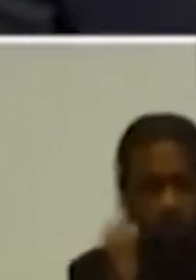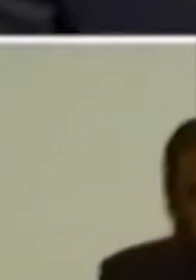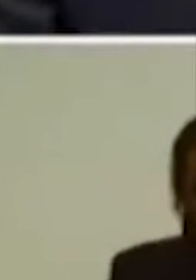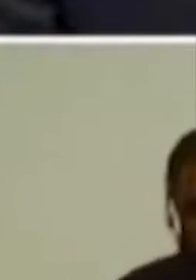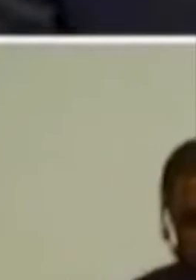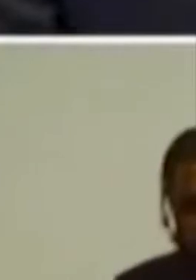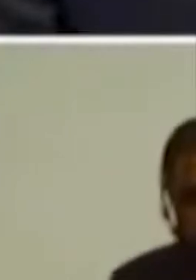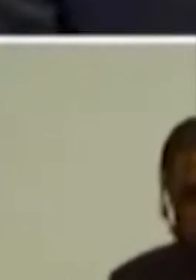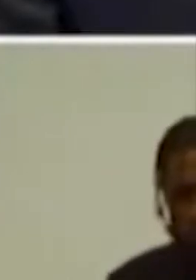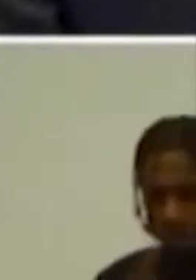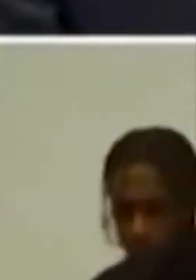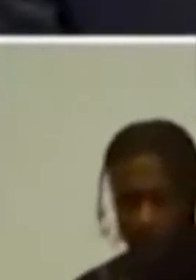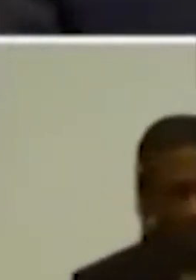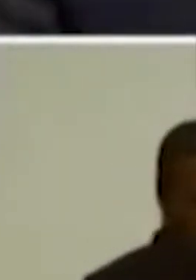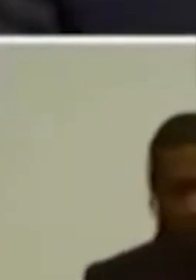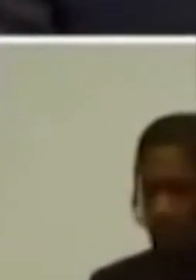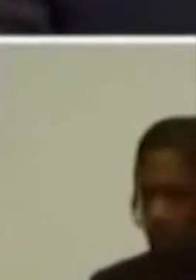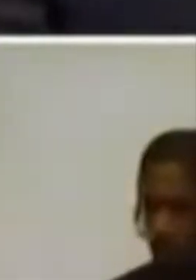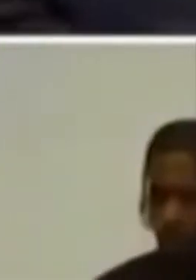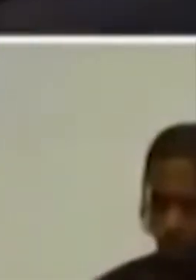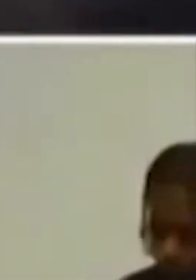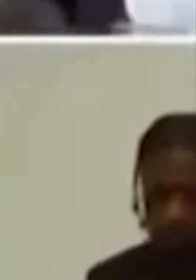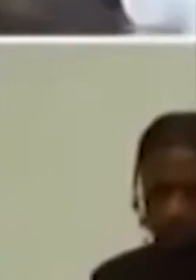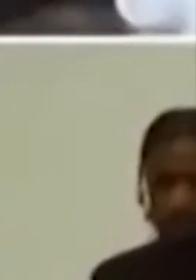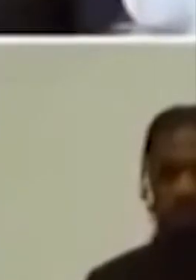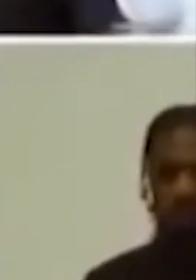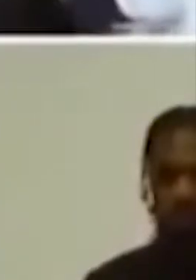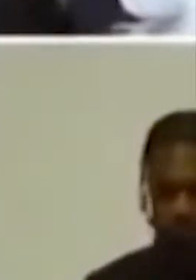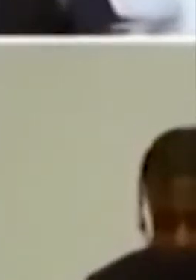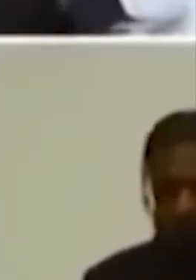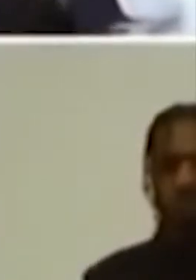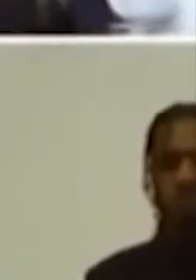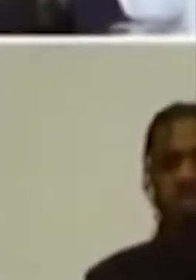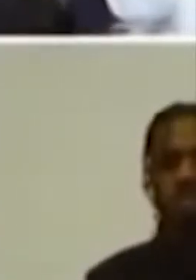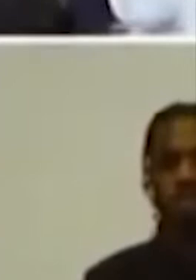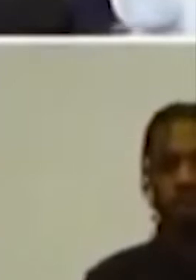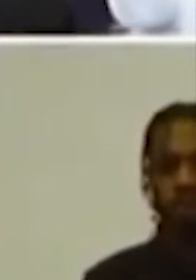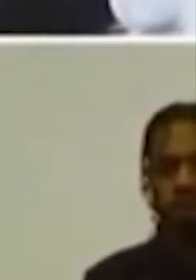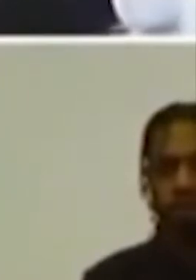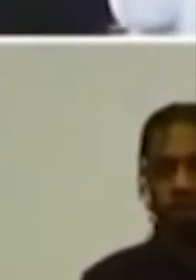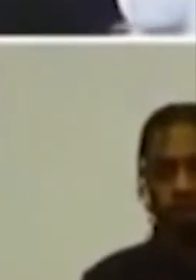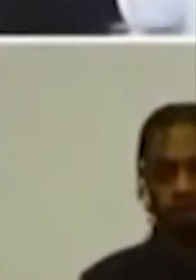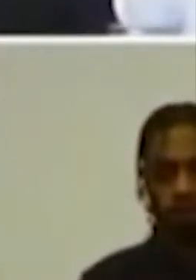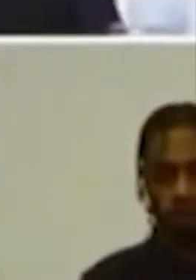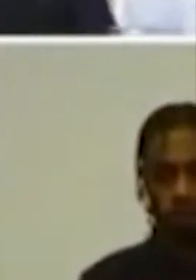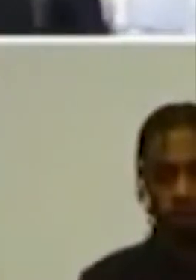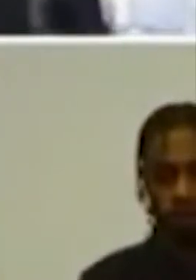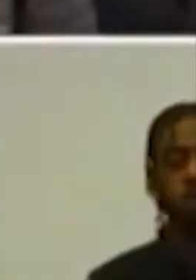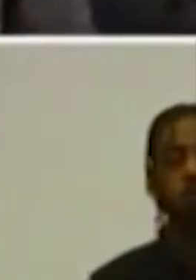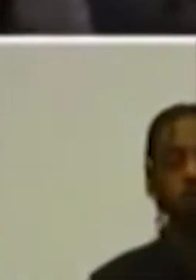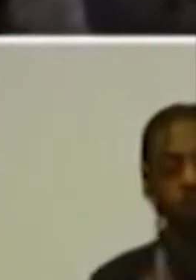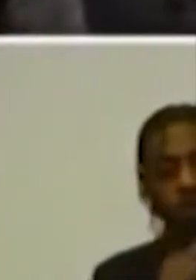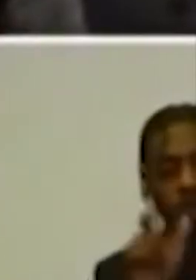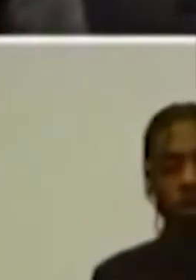encontrarle precedentes en plena dictadura militar la carta fue leída por tres profesoras de la universidad y un abogado además durante